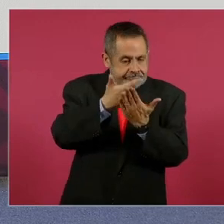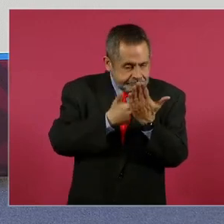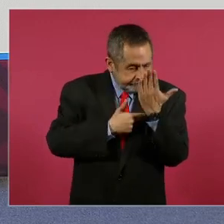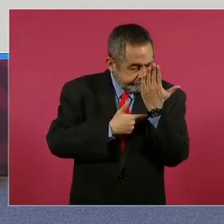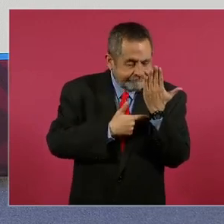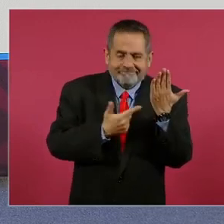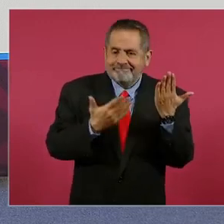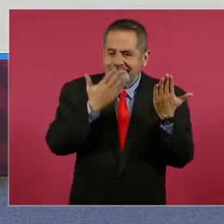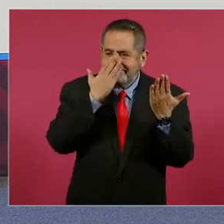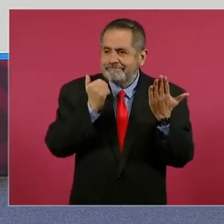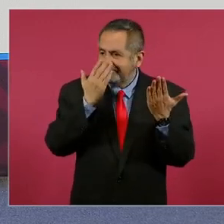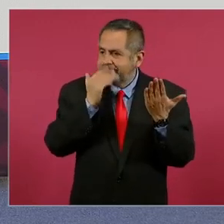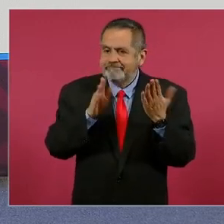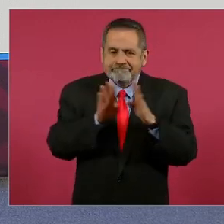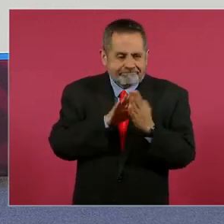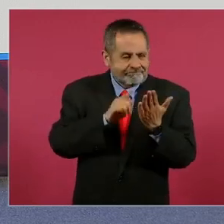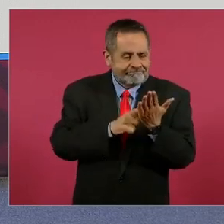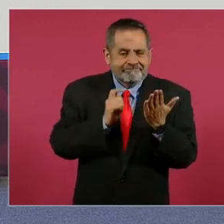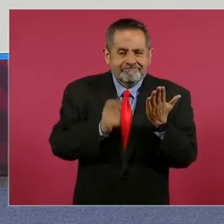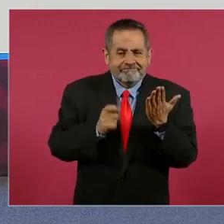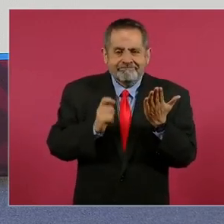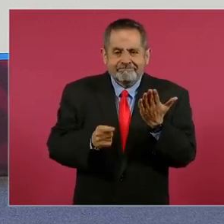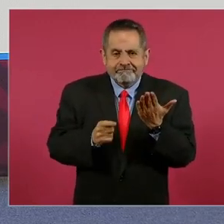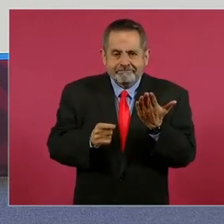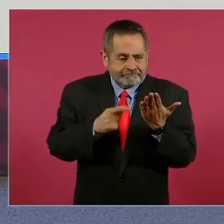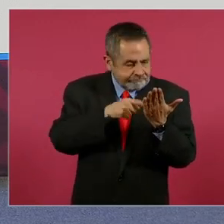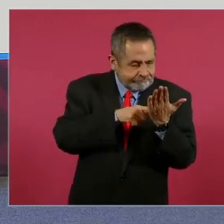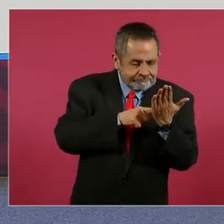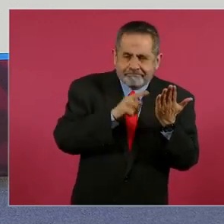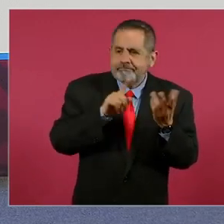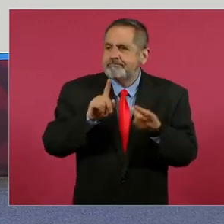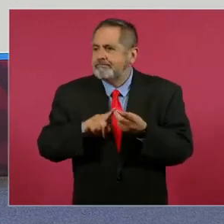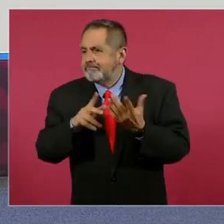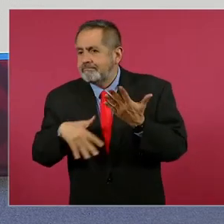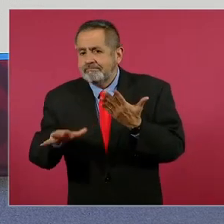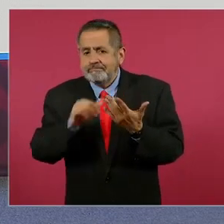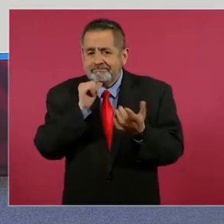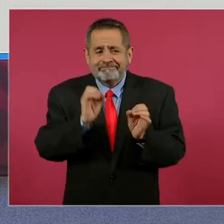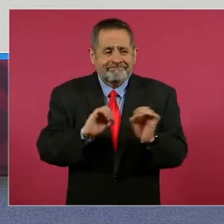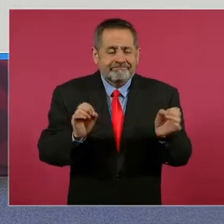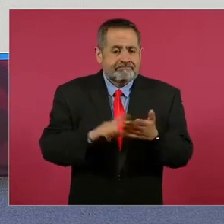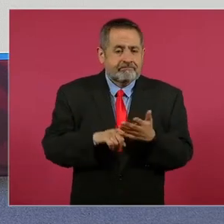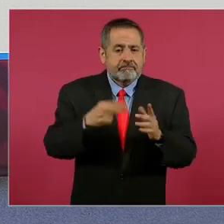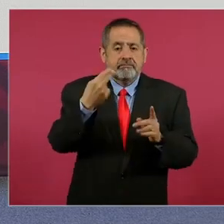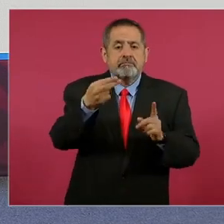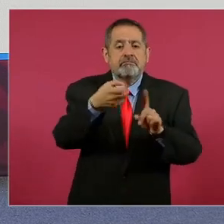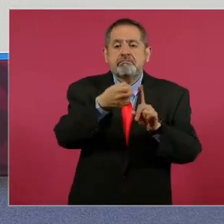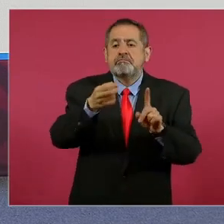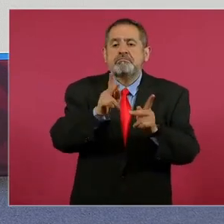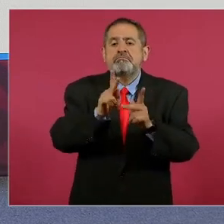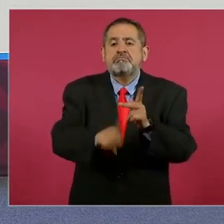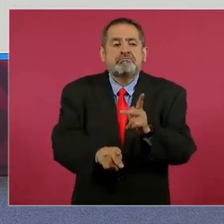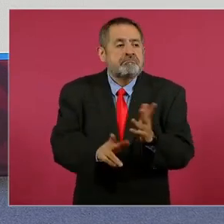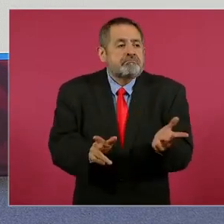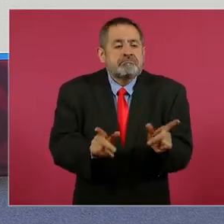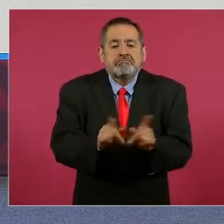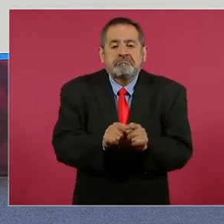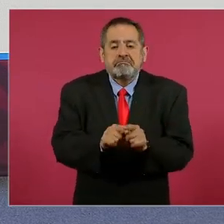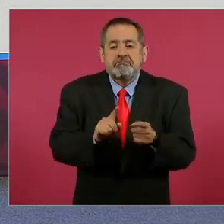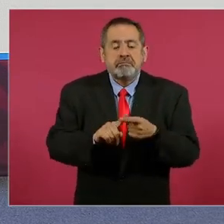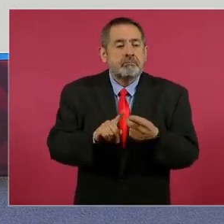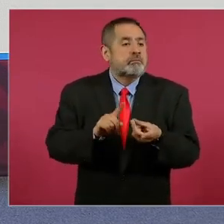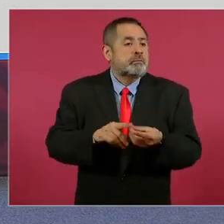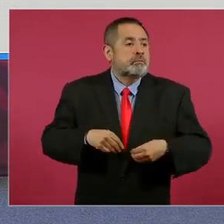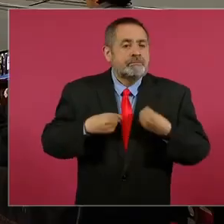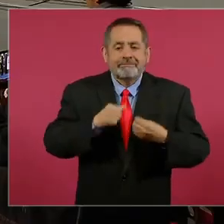con estos información fundamental para identificar, es decir, no tenemos nombres completos o no tenemos la dirección,